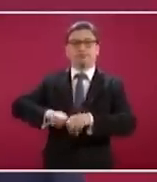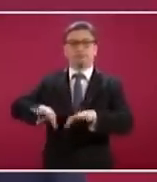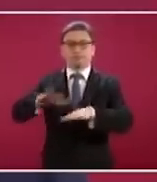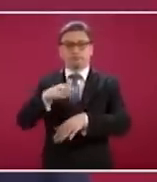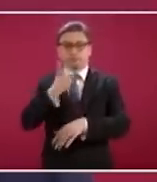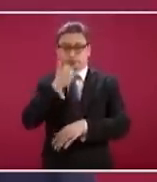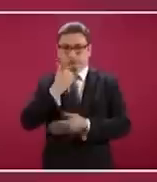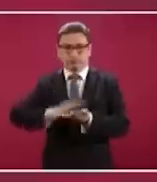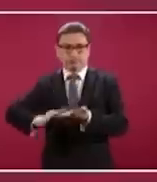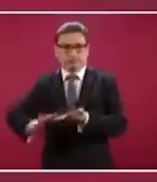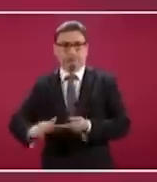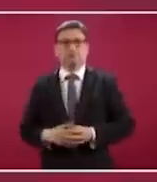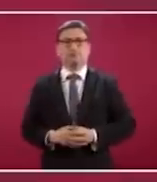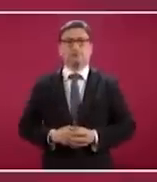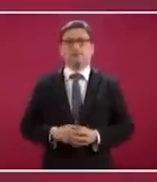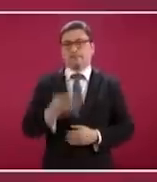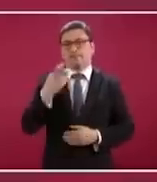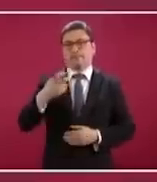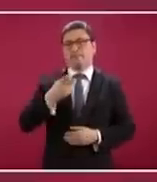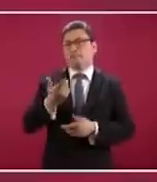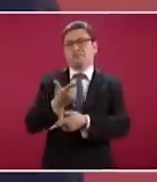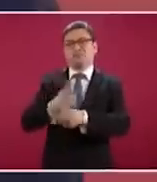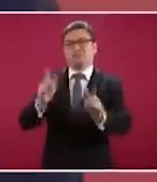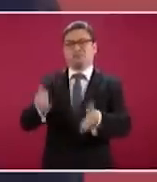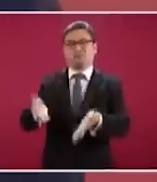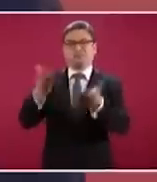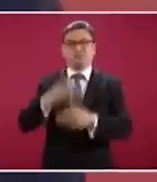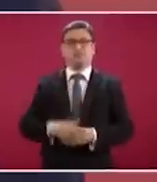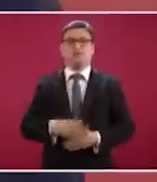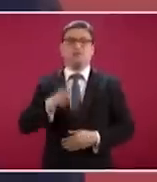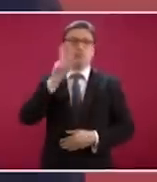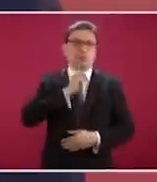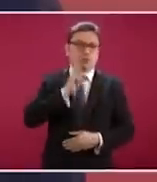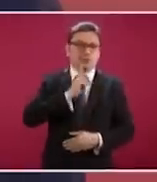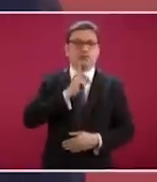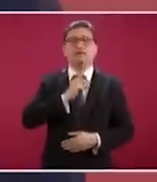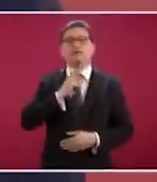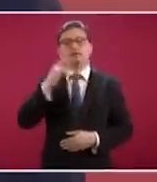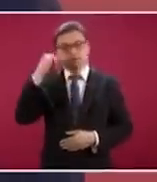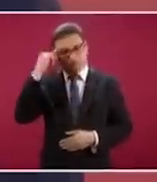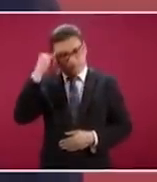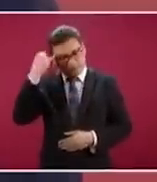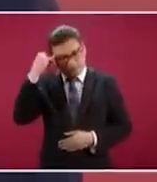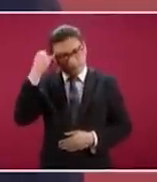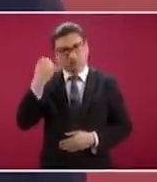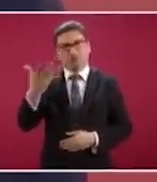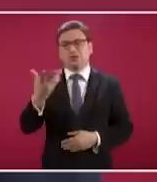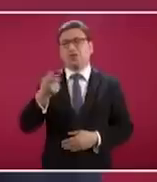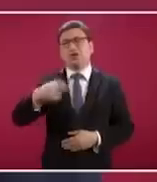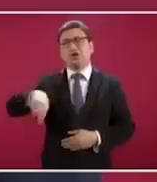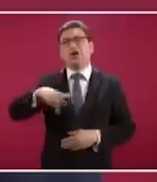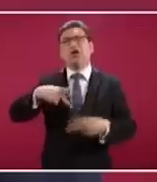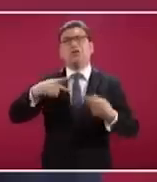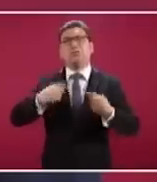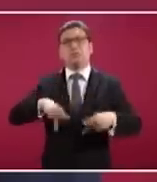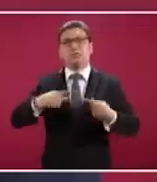a quedar en libertad mujeres, indígenas, gente